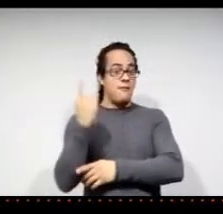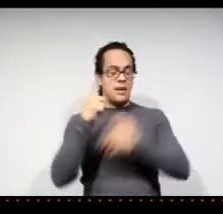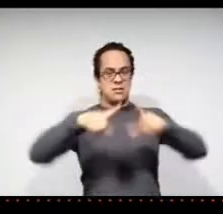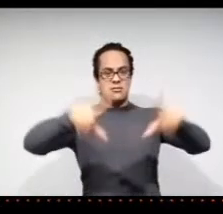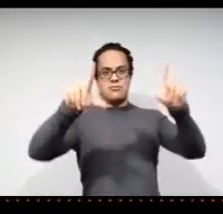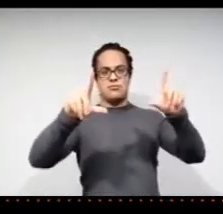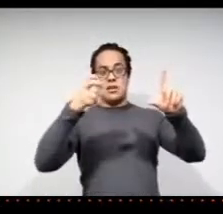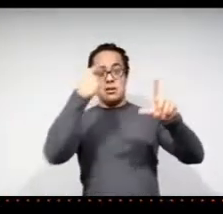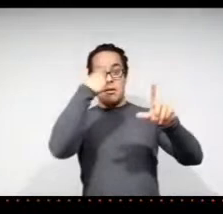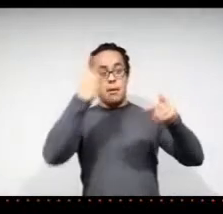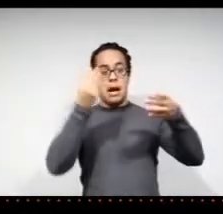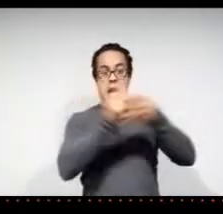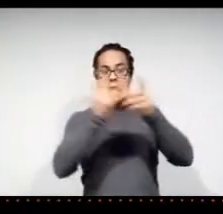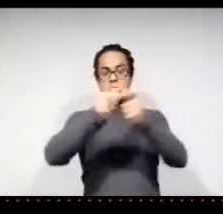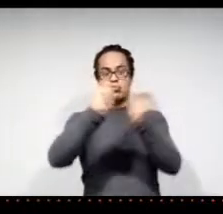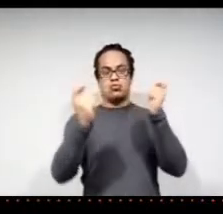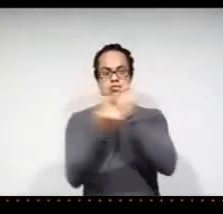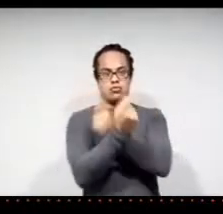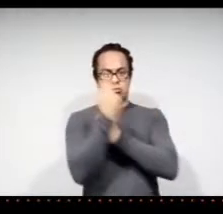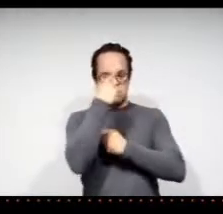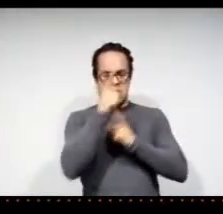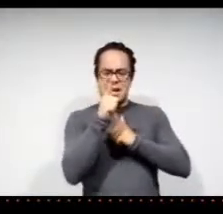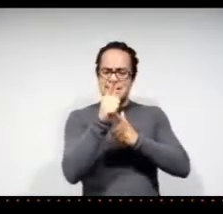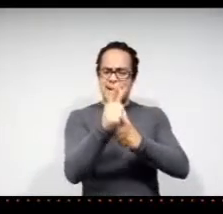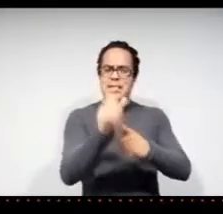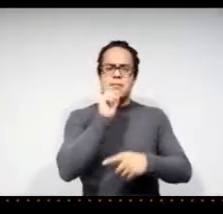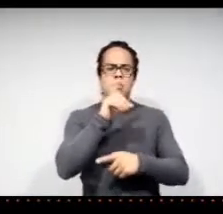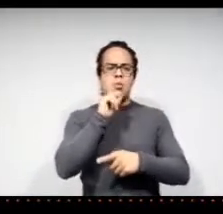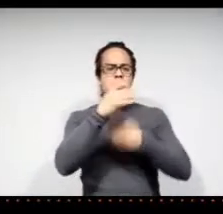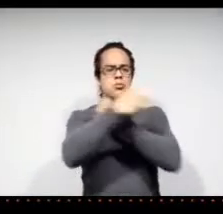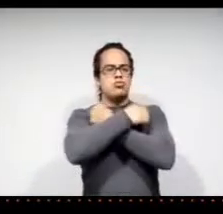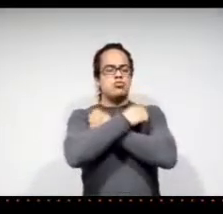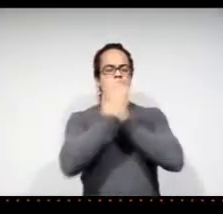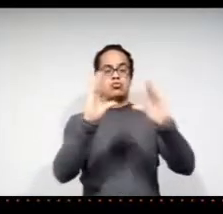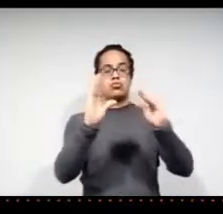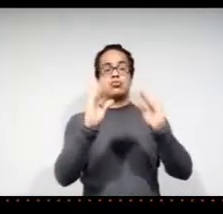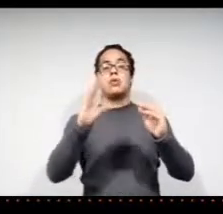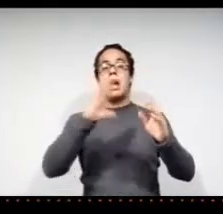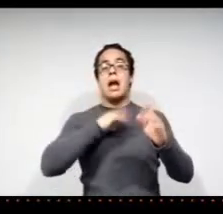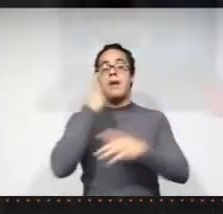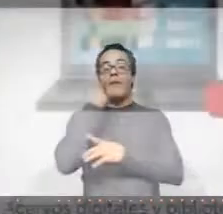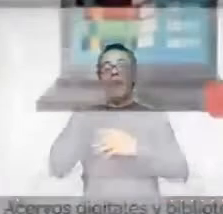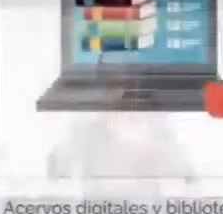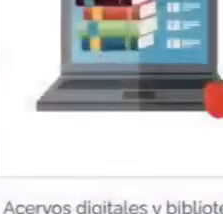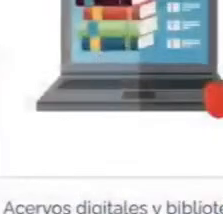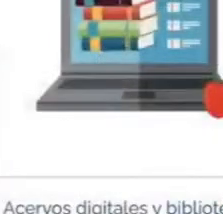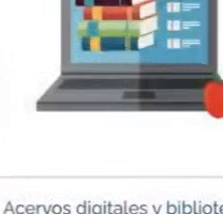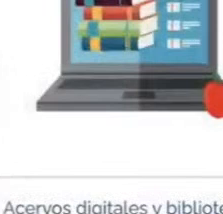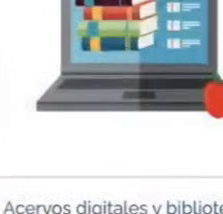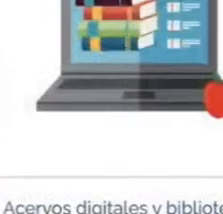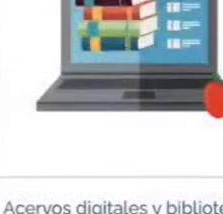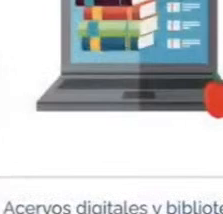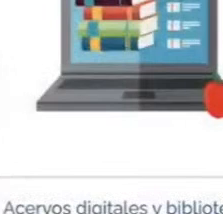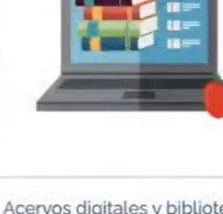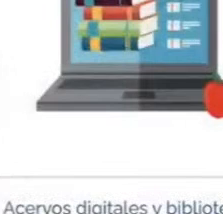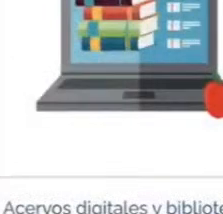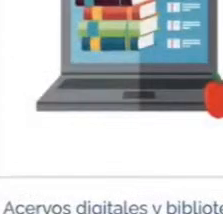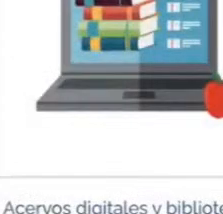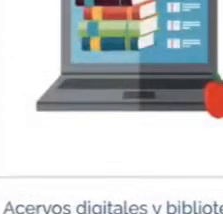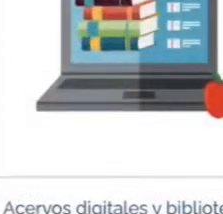la continuidad académica. Nuestra red, la RIE 360, también elaboró un grupo de